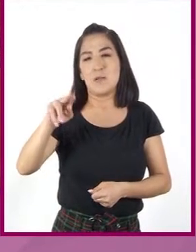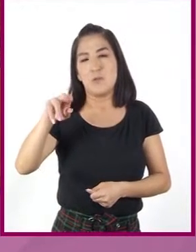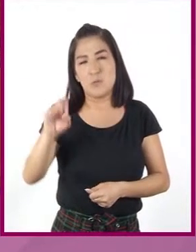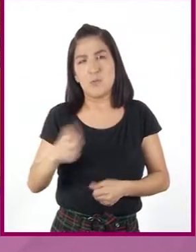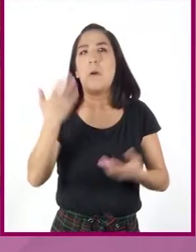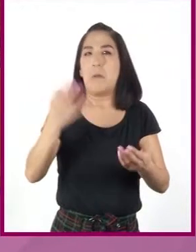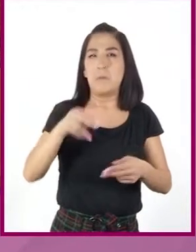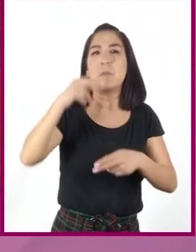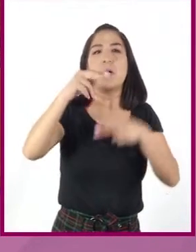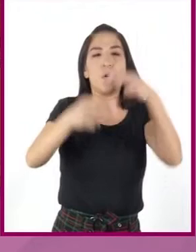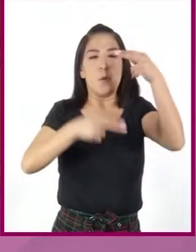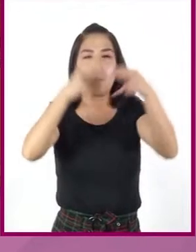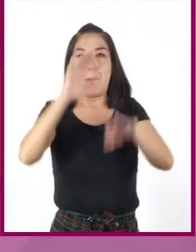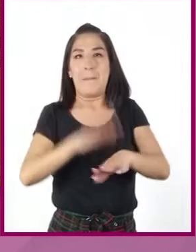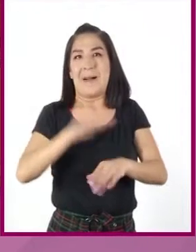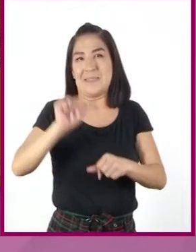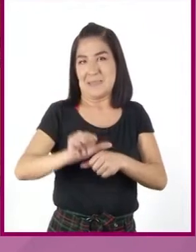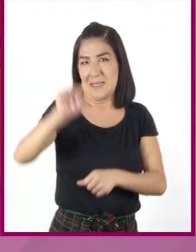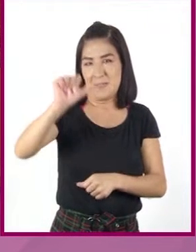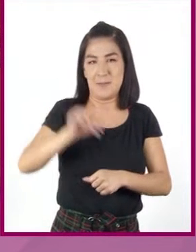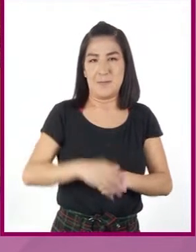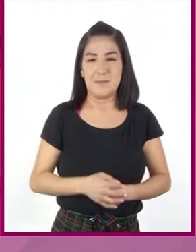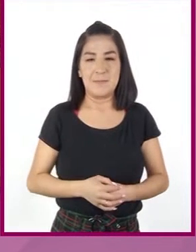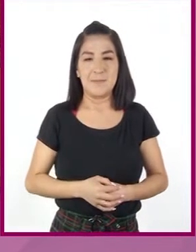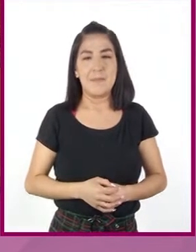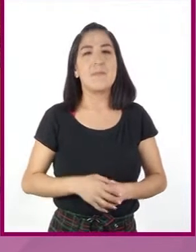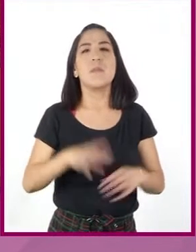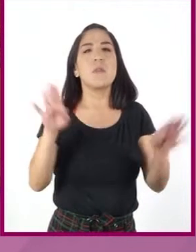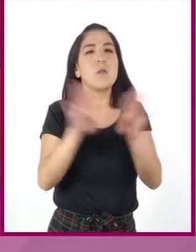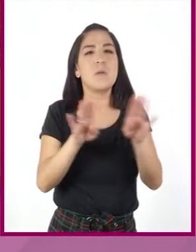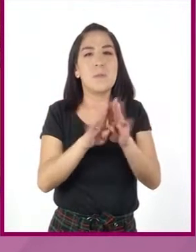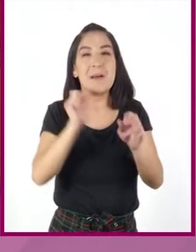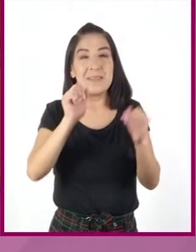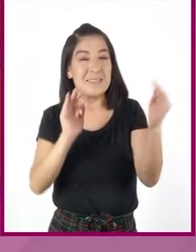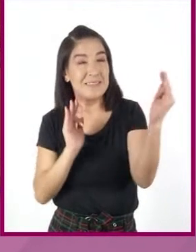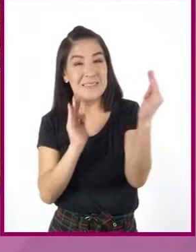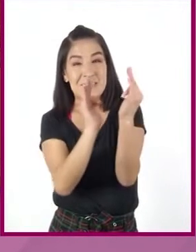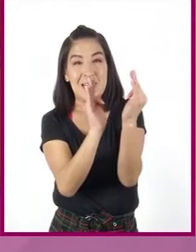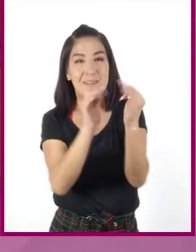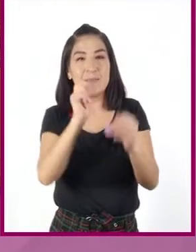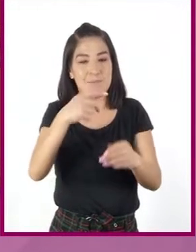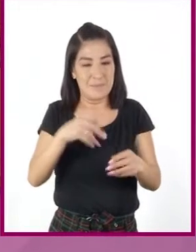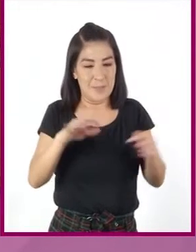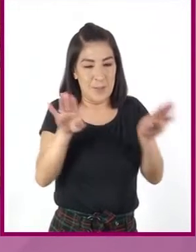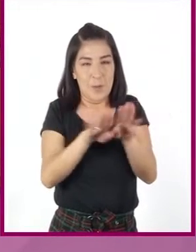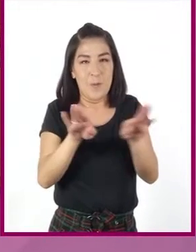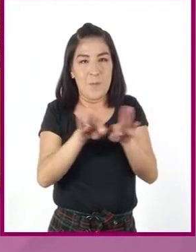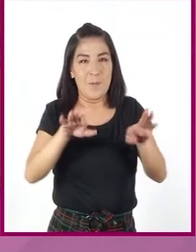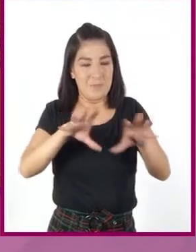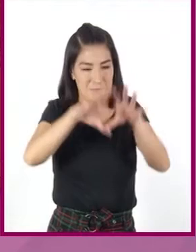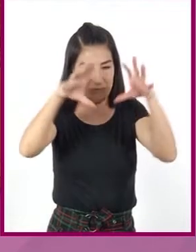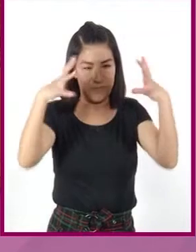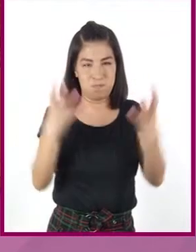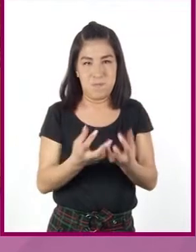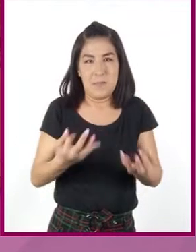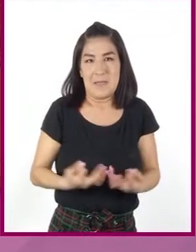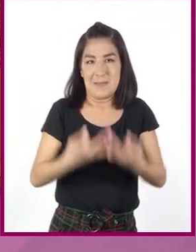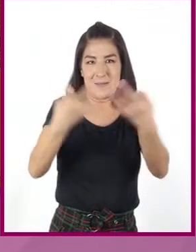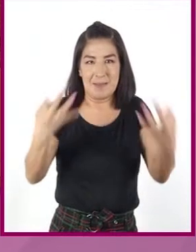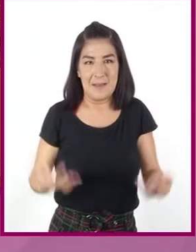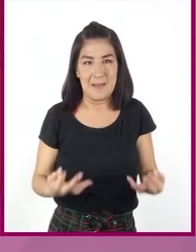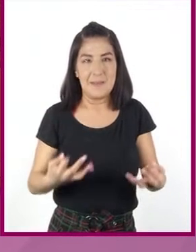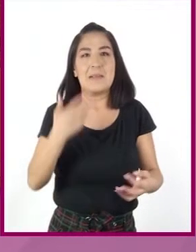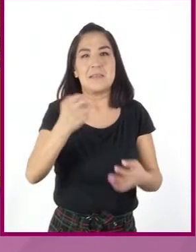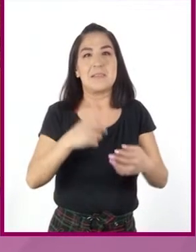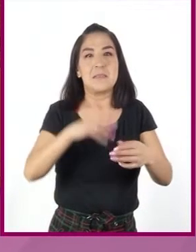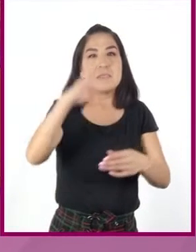alta, aquellas que se encuentran muy cercanas a la superficie terrestre y generalmente cubren gran parte